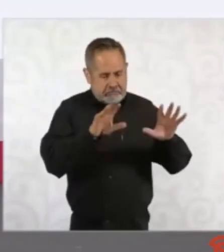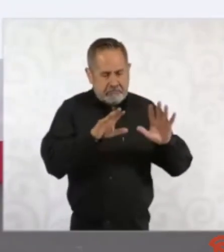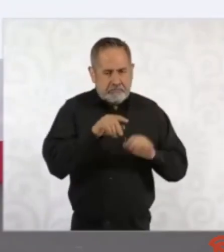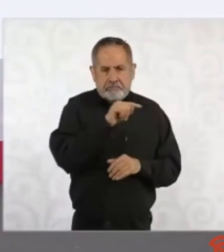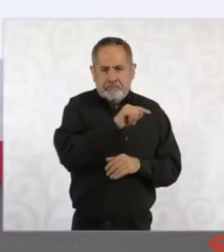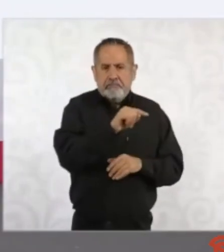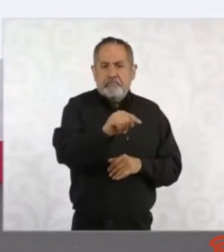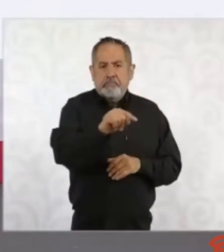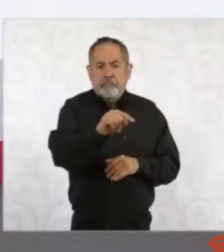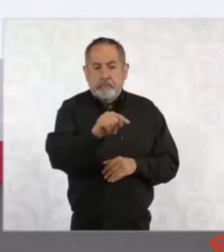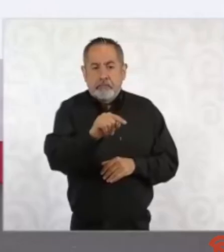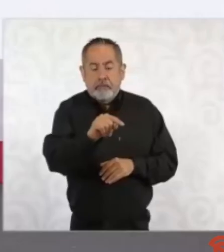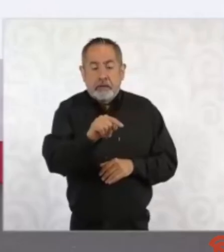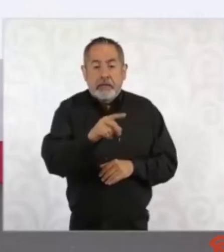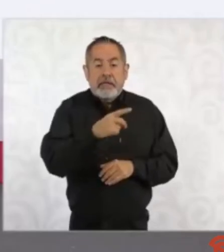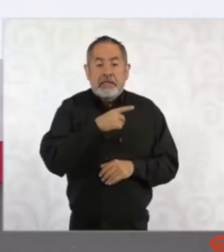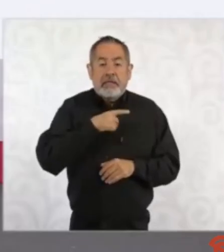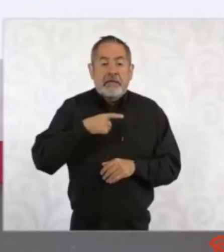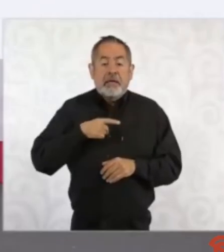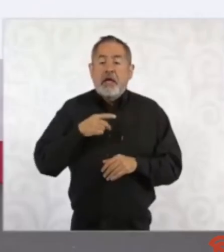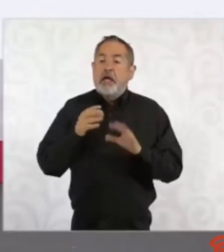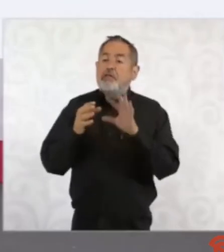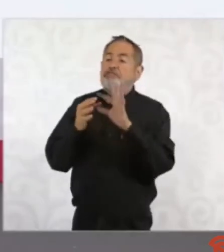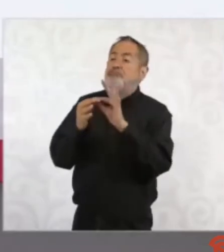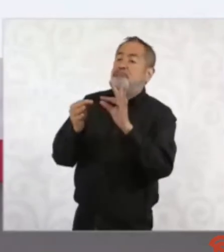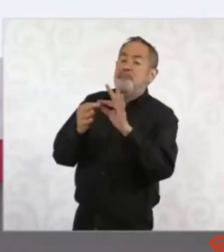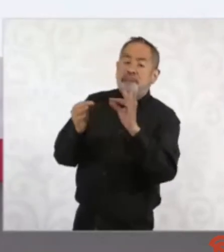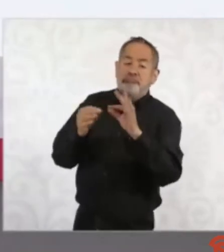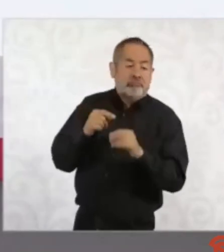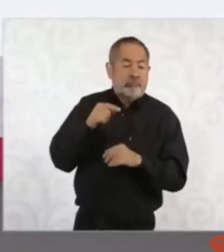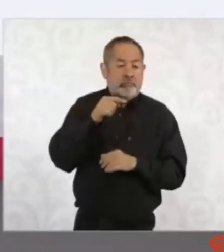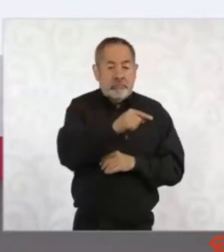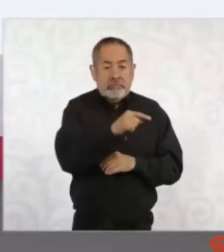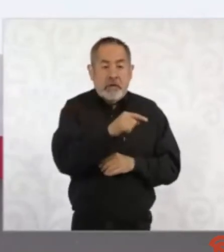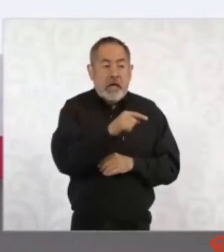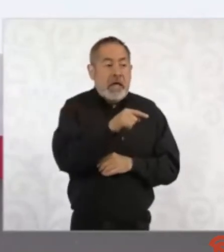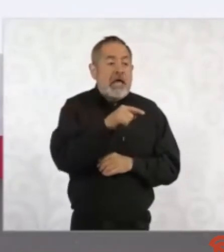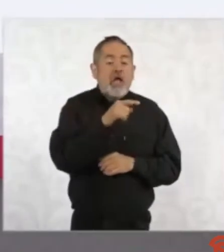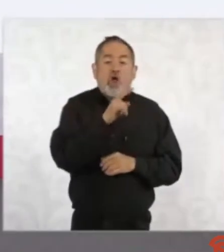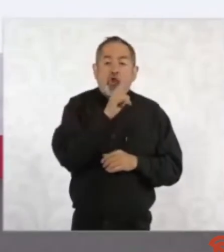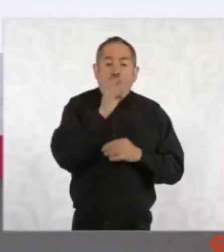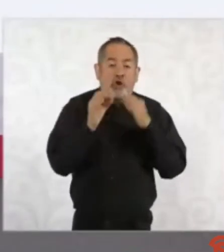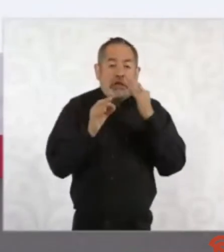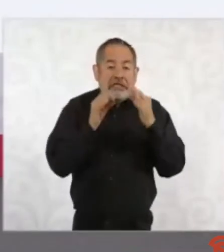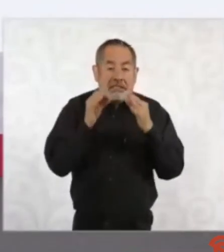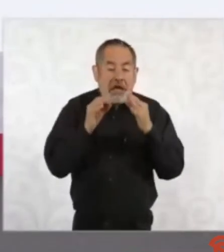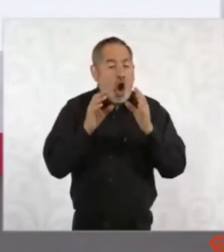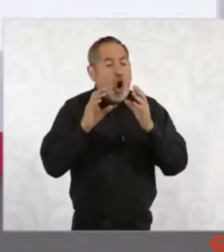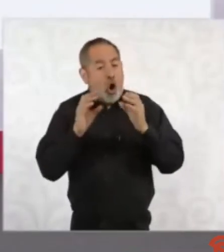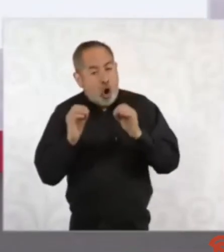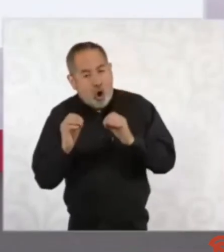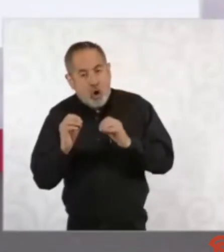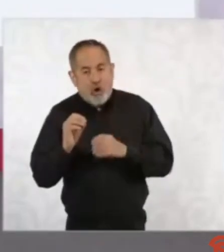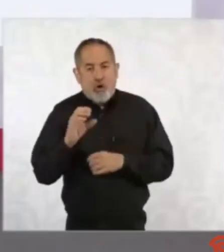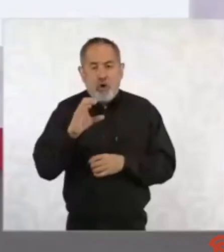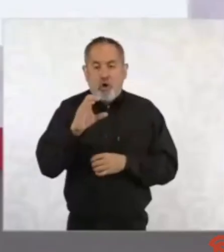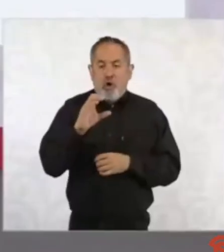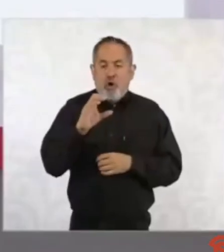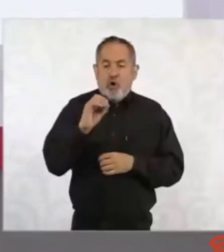contenido, deberá hacer la mención de que es un espacio comercializado y mostrar una